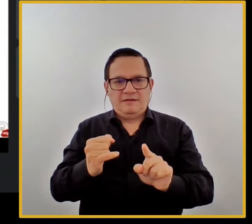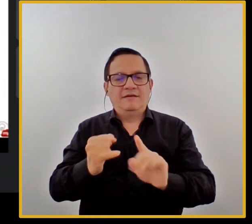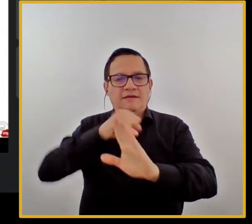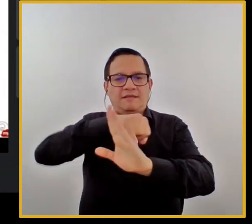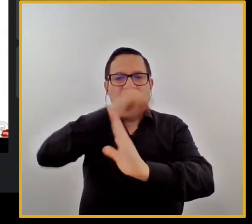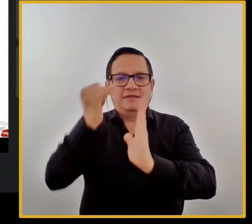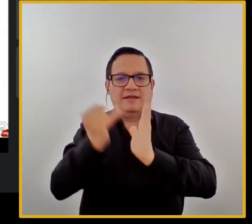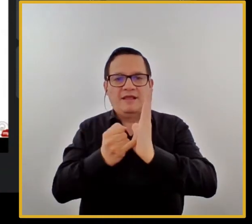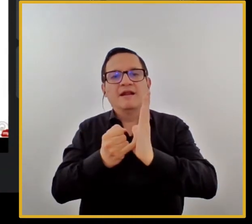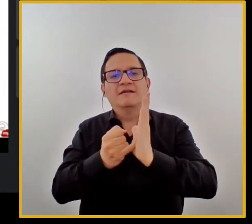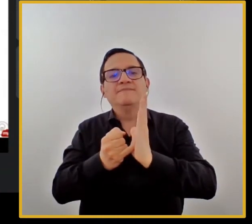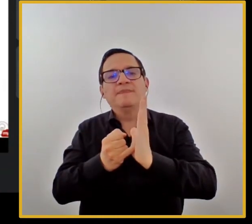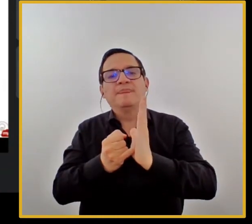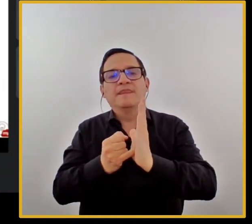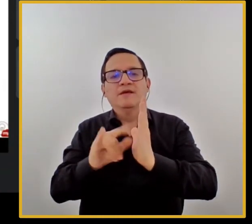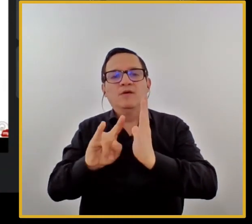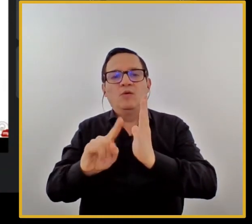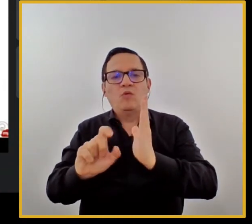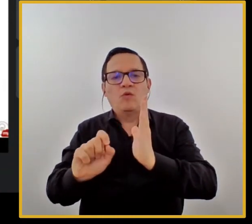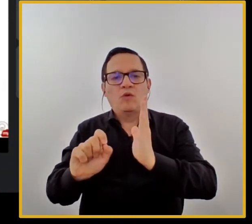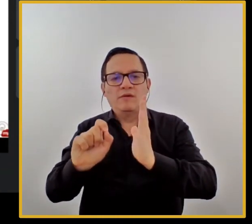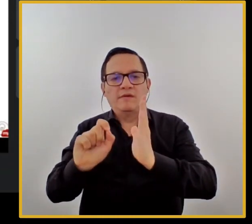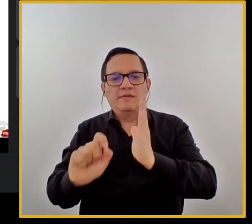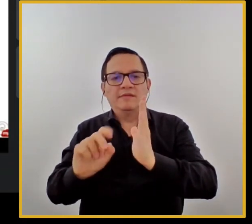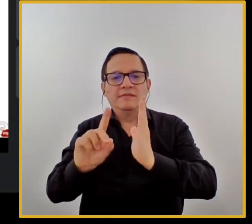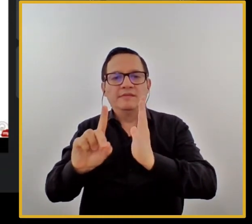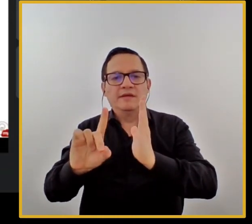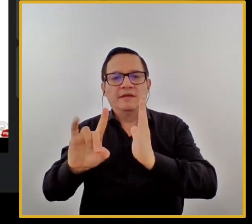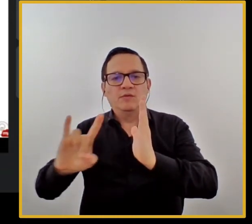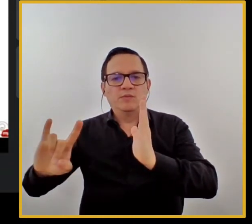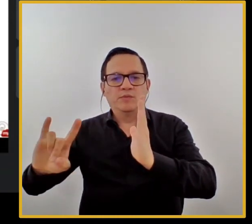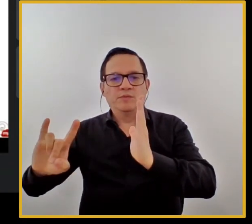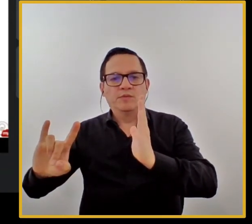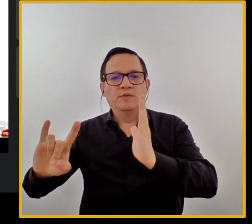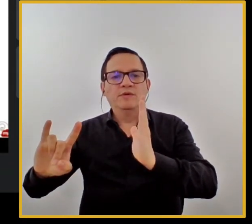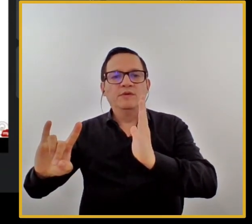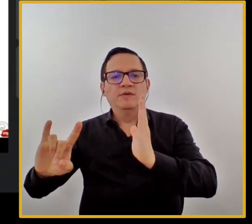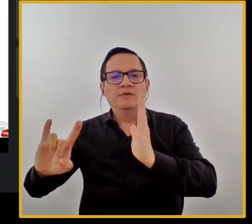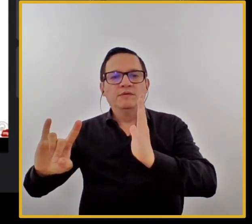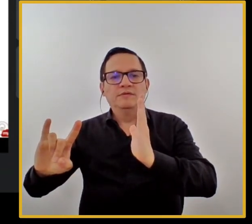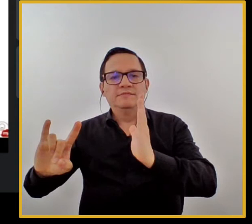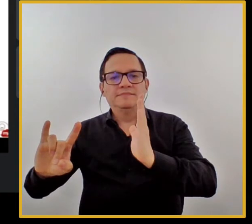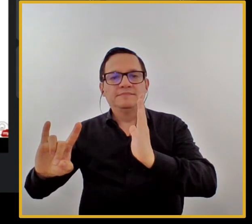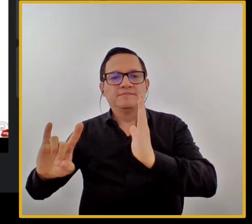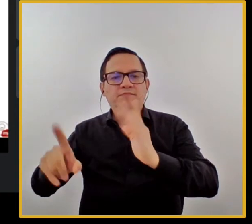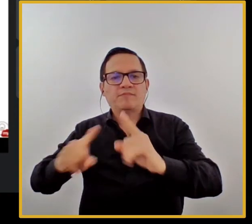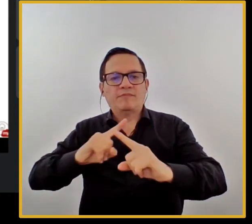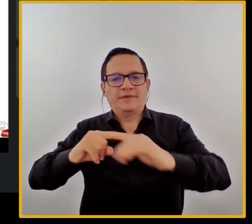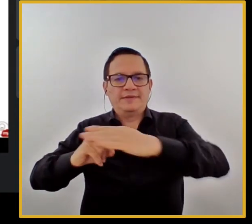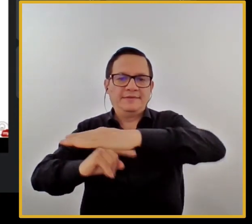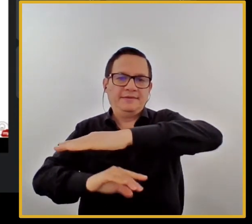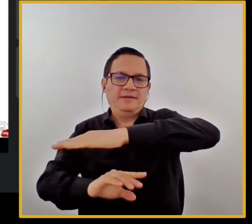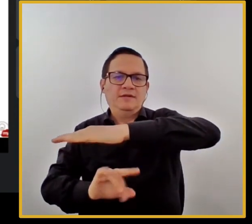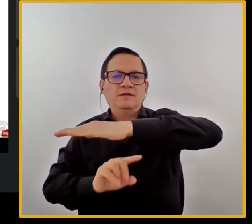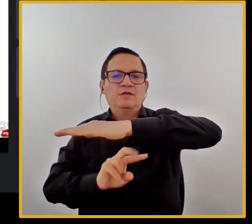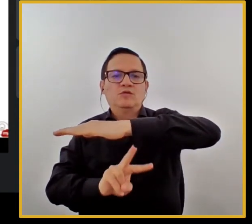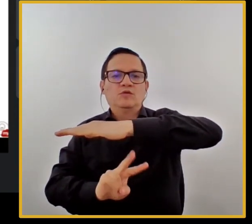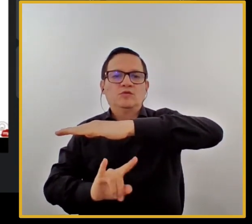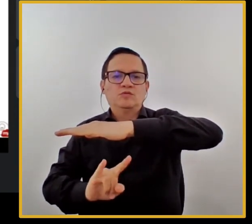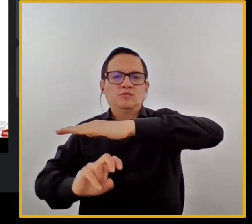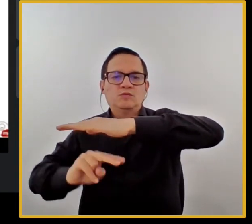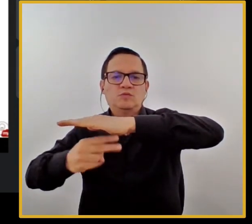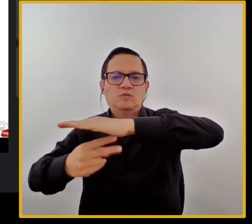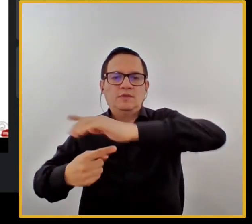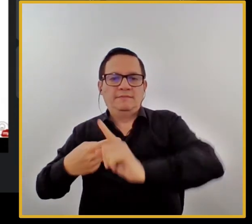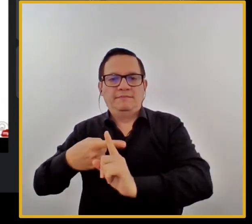u por du, lo que me quedó sobre 2 u al cuadrado más